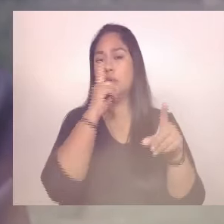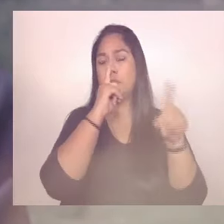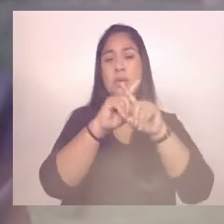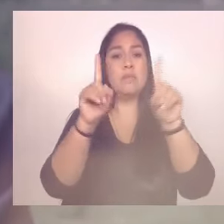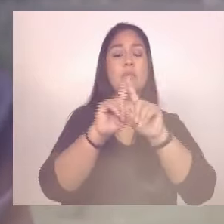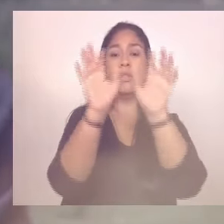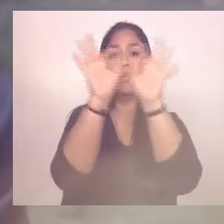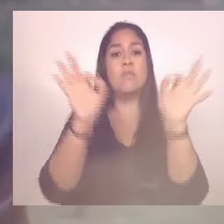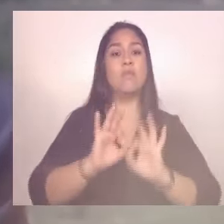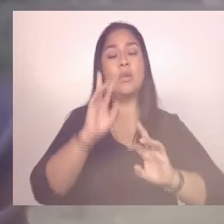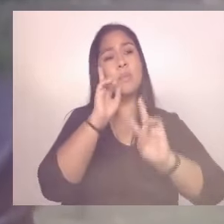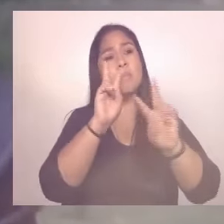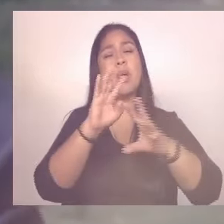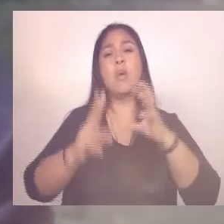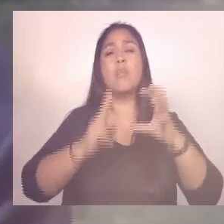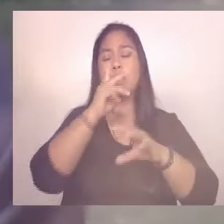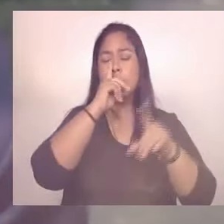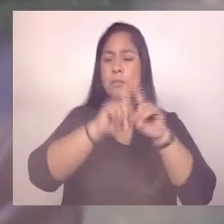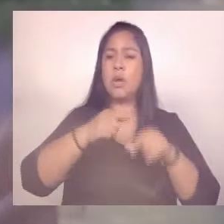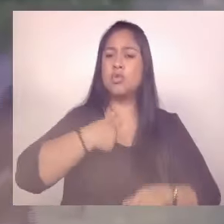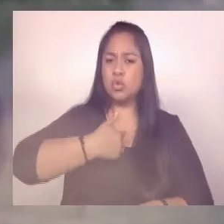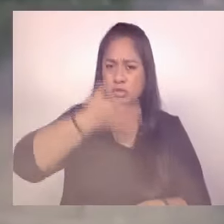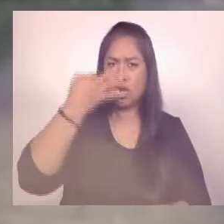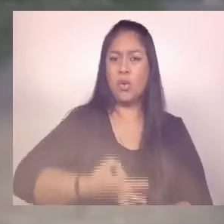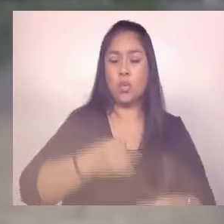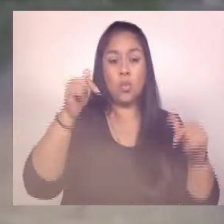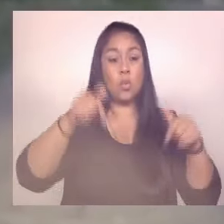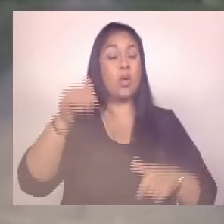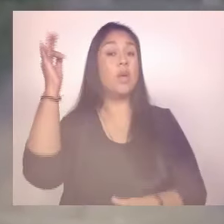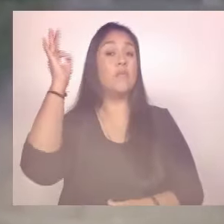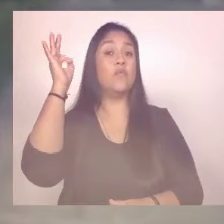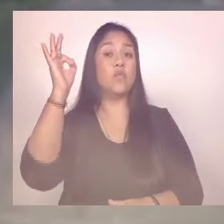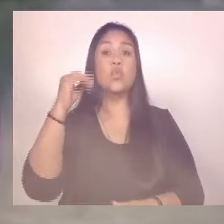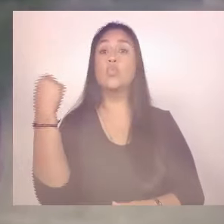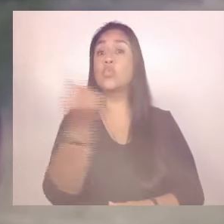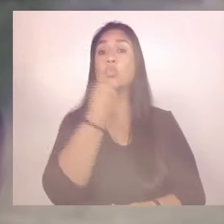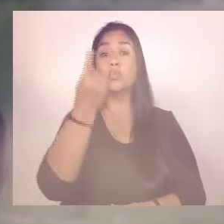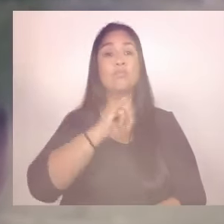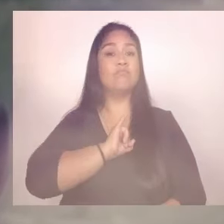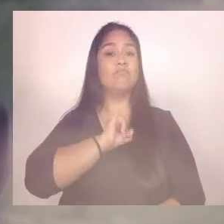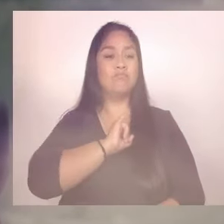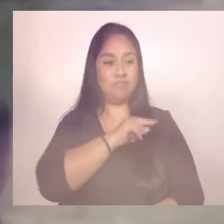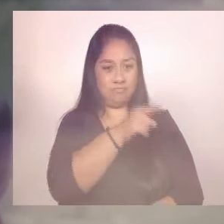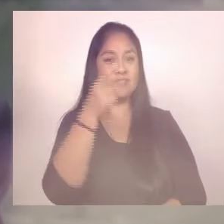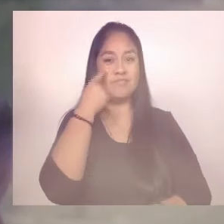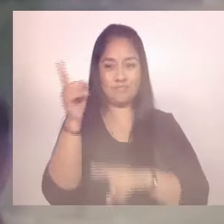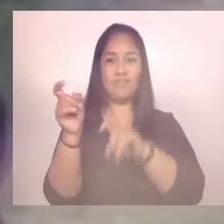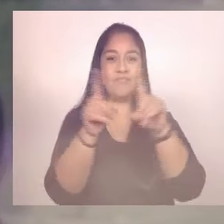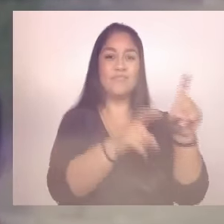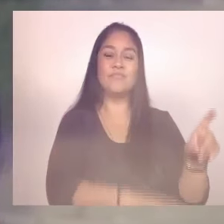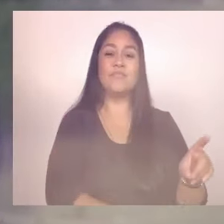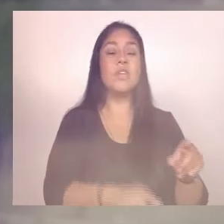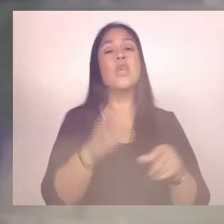nuestras distintas formas de ver el mundo, y que estoy seguro que en este foro todos se identifican con ese